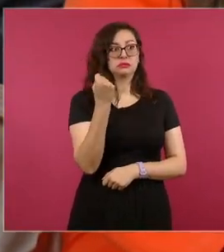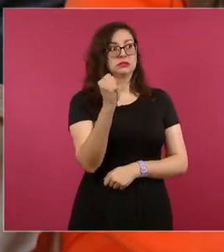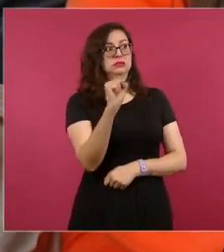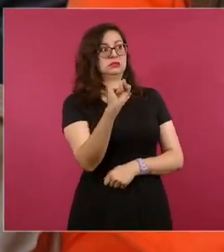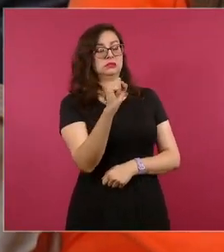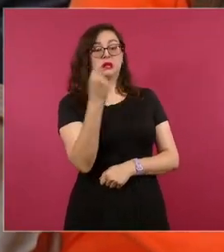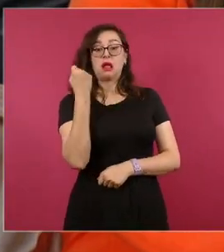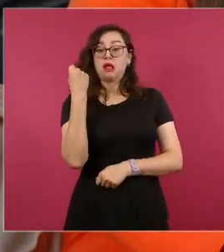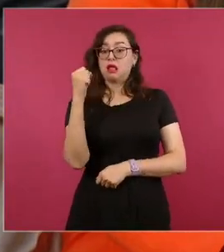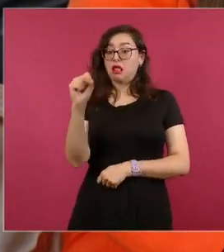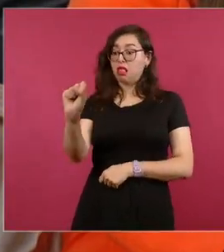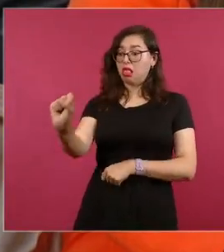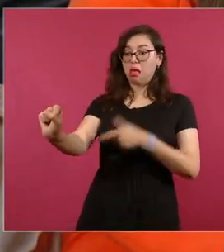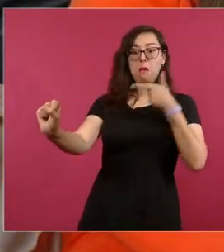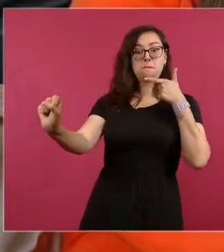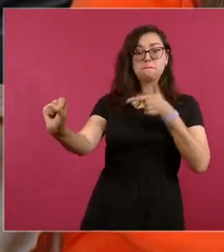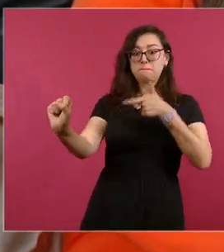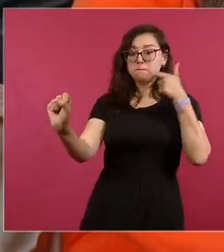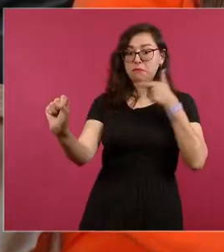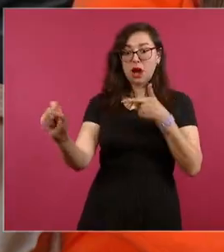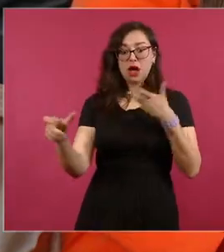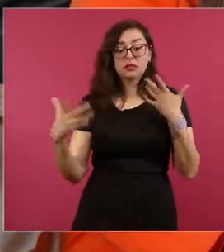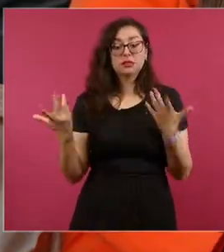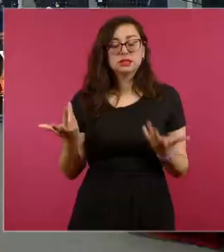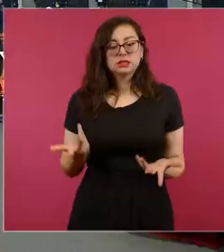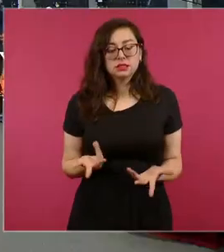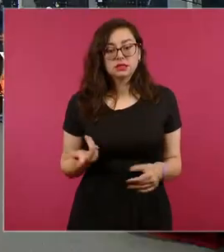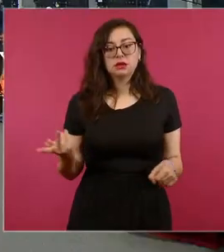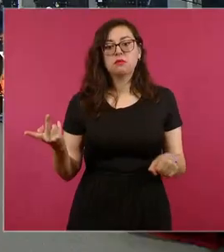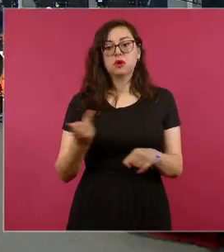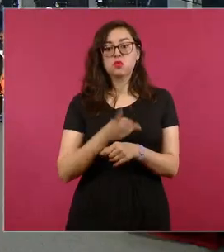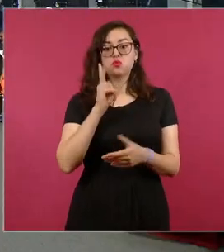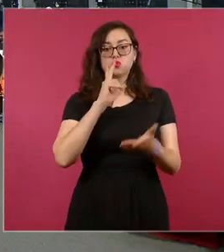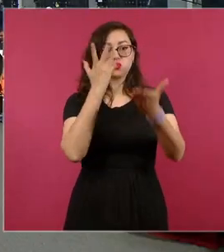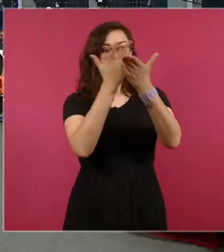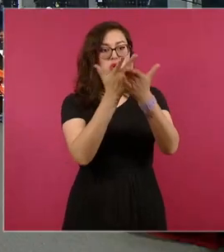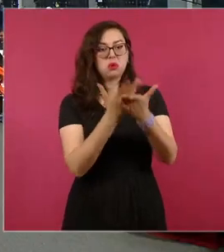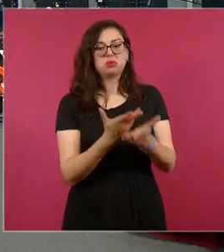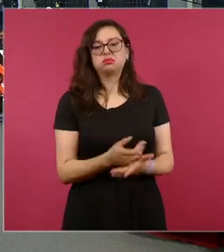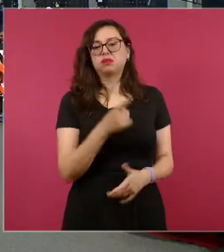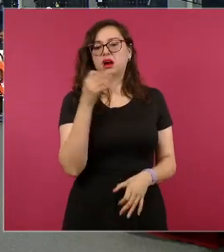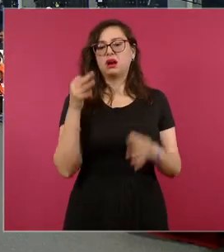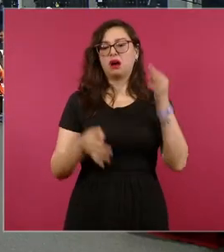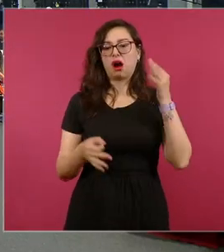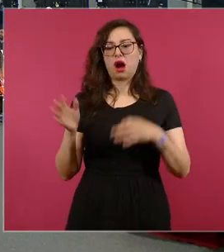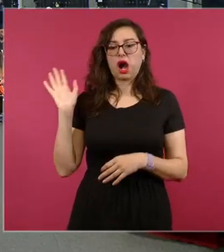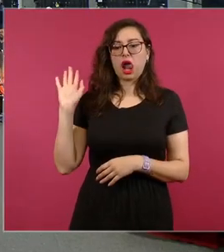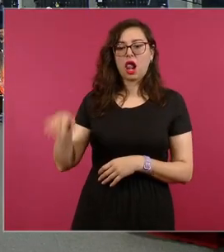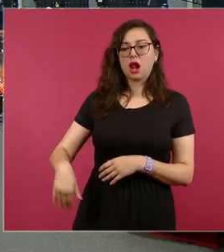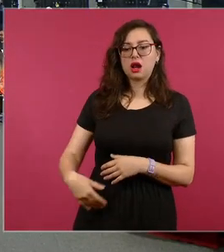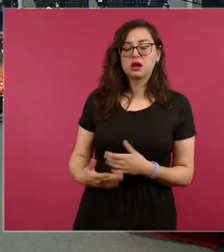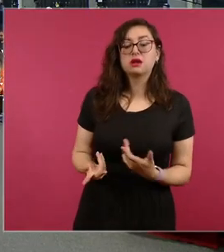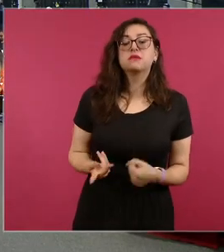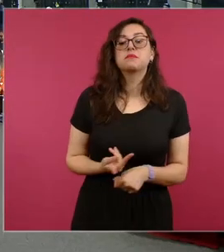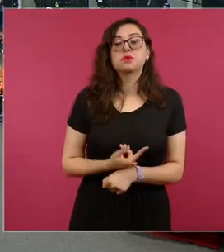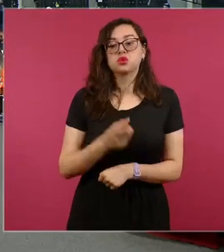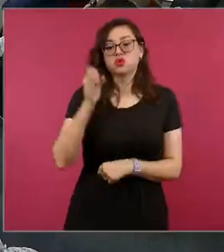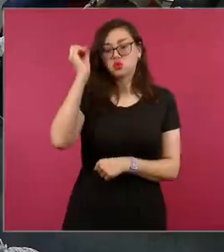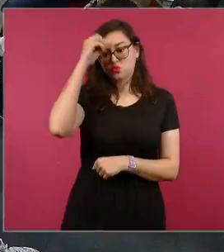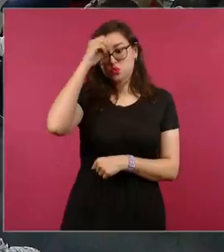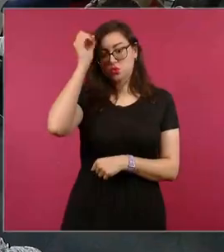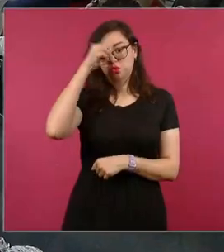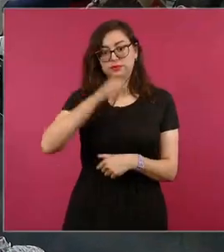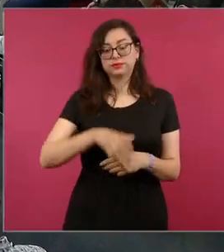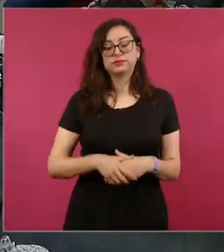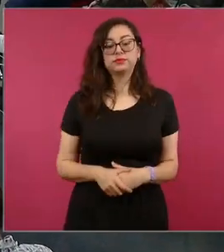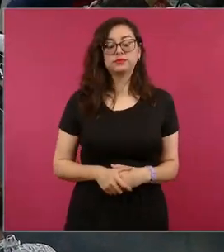en Nogales para esta audiencia, pues las desestimaron. Entonces, ¿qué opinión también tiene y un informe de la